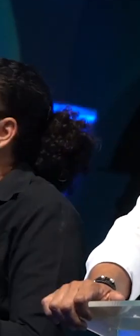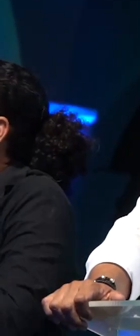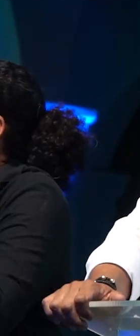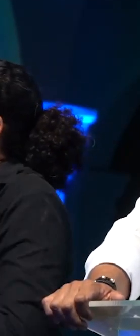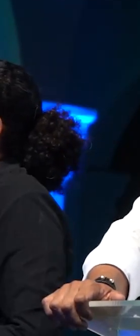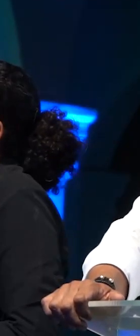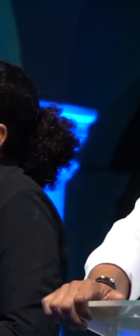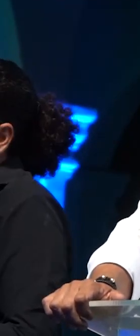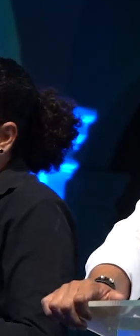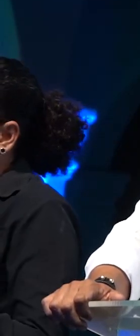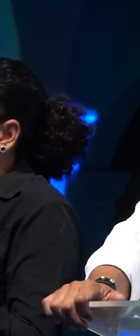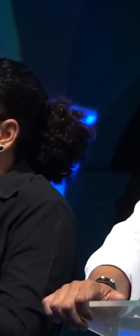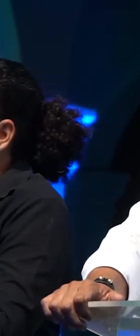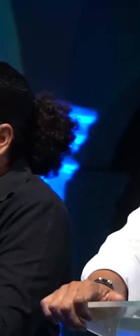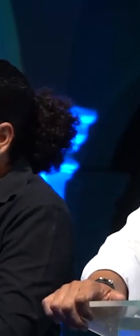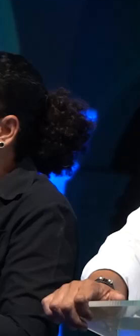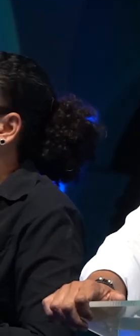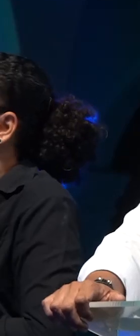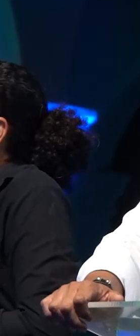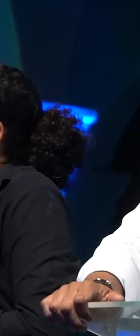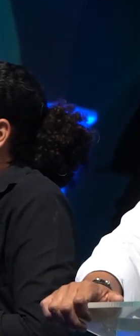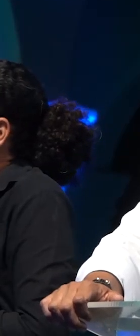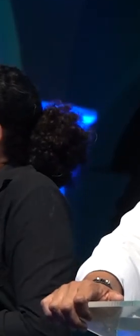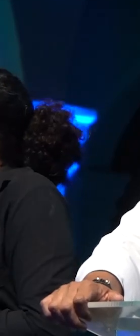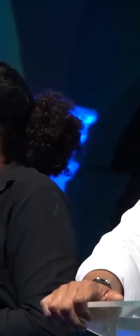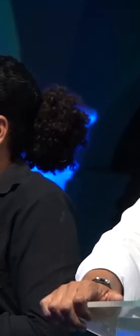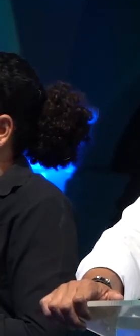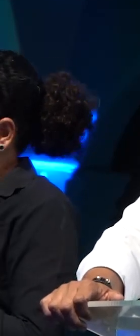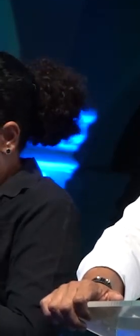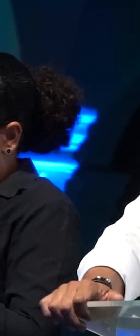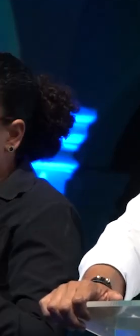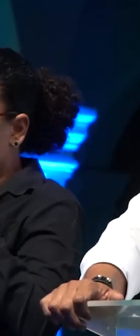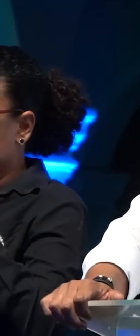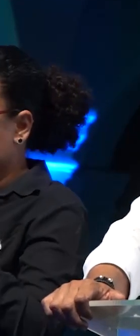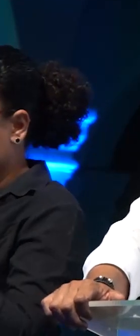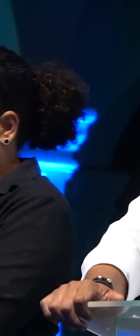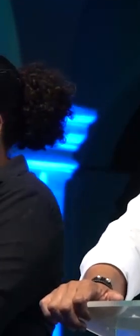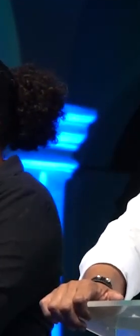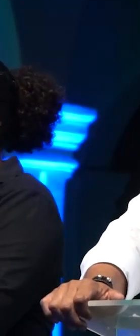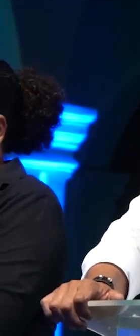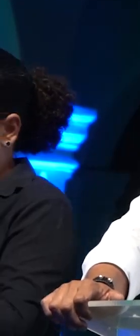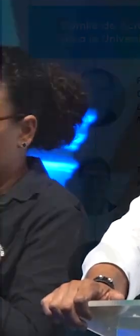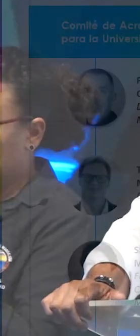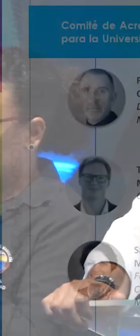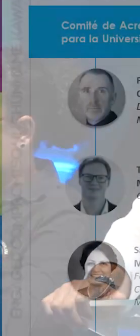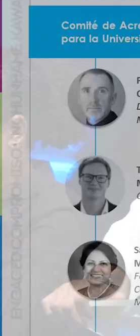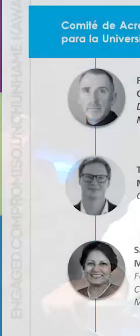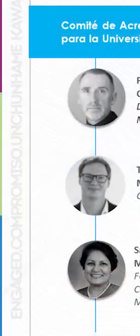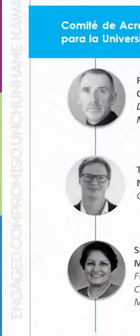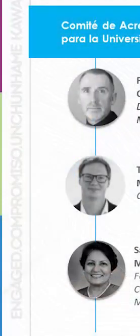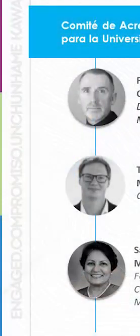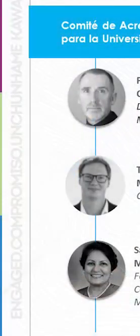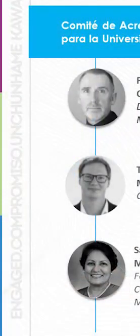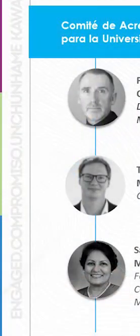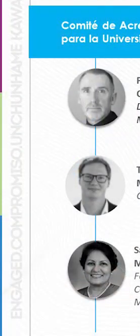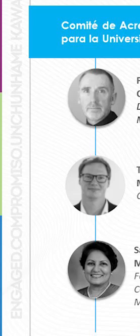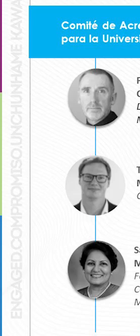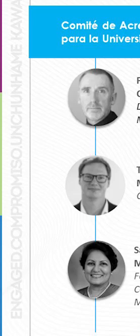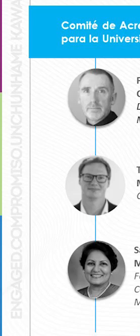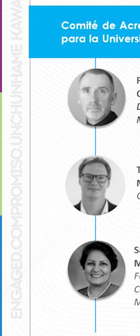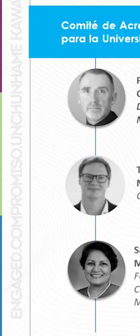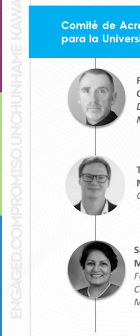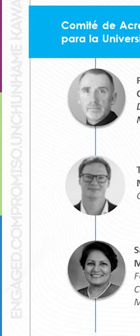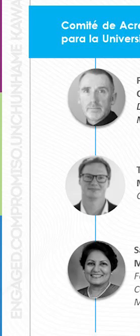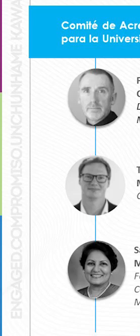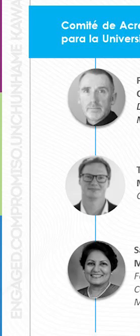o soy profesional o soy mamá. En Unimagdalena pueden ser ambas cosas. Y la doctora Claudia Dulce, que es la directora de Proyección Social del